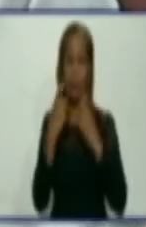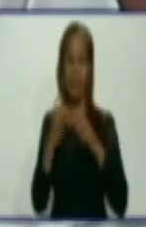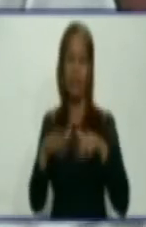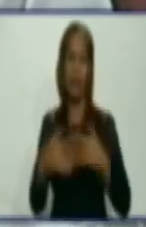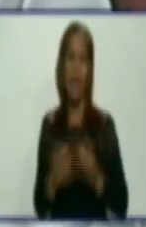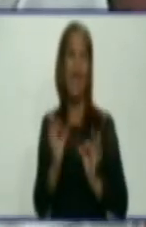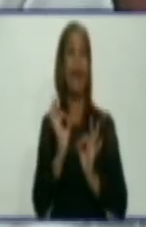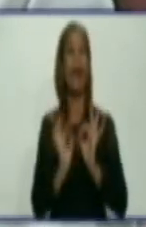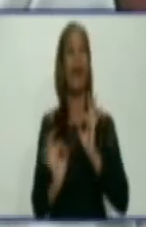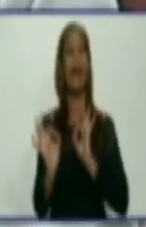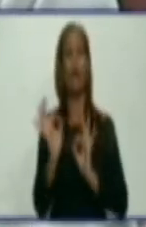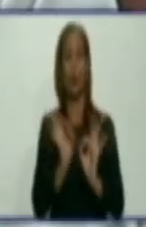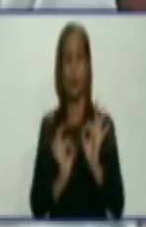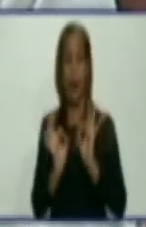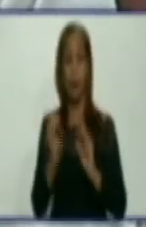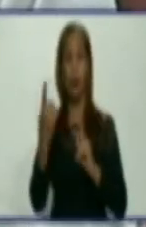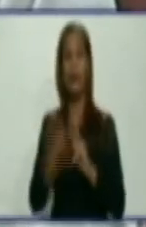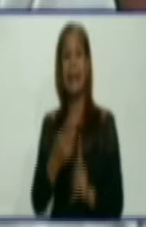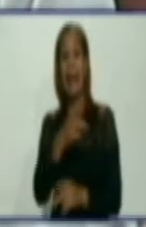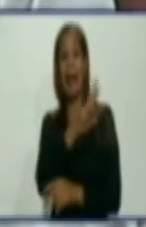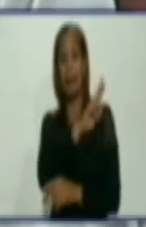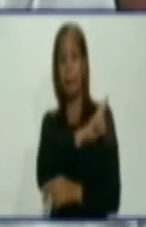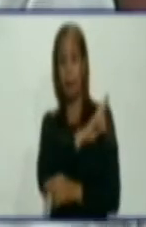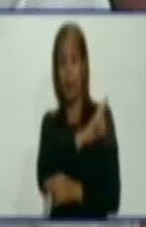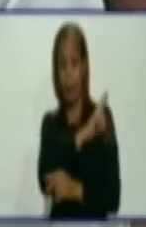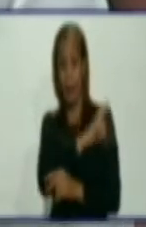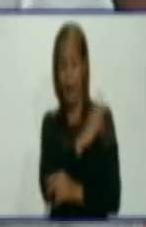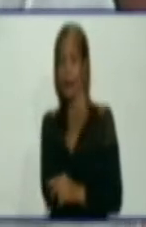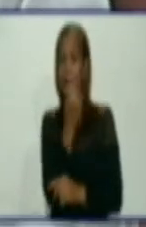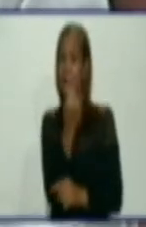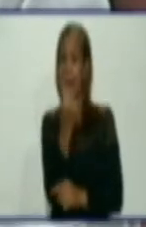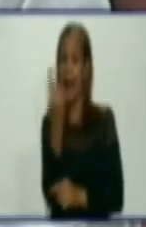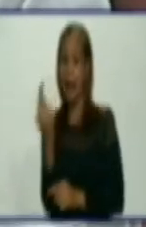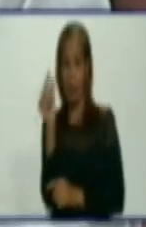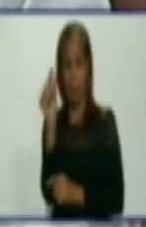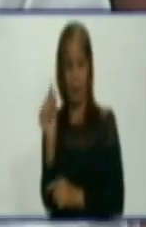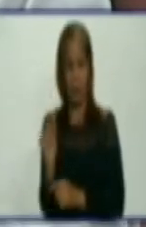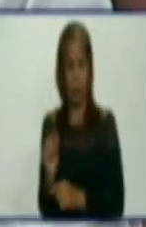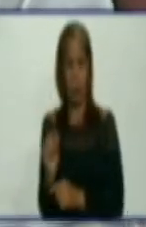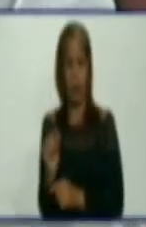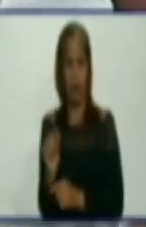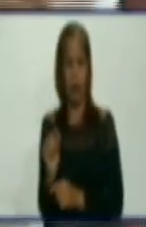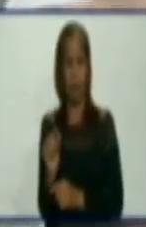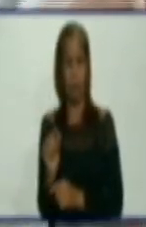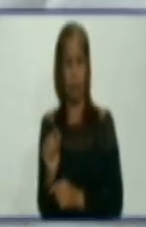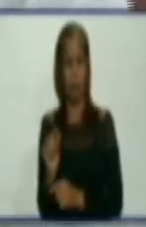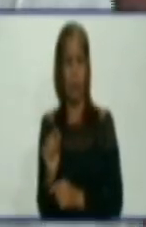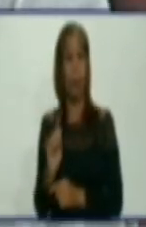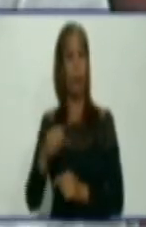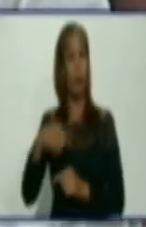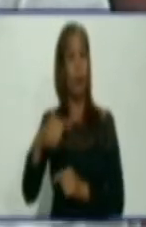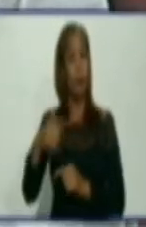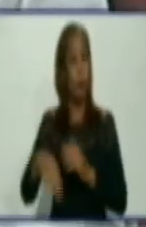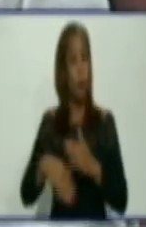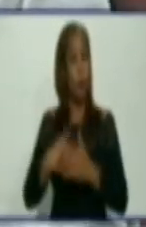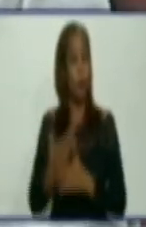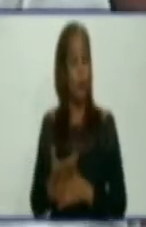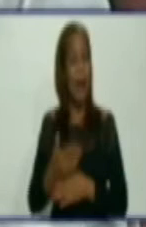la autorresponsabilidad de las personas. Por tanto, con lo que se ha expresado aquí y lo vemos todos los días en la